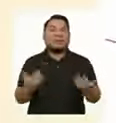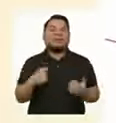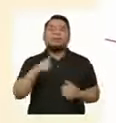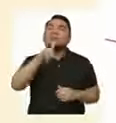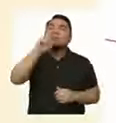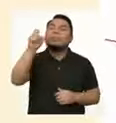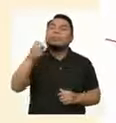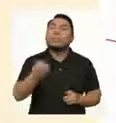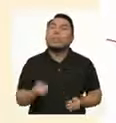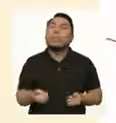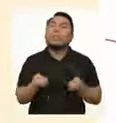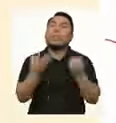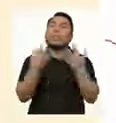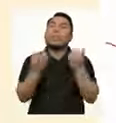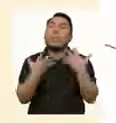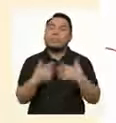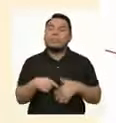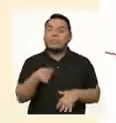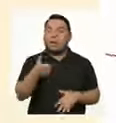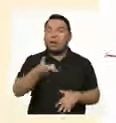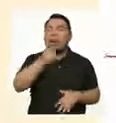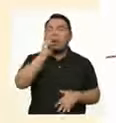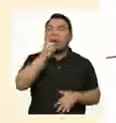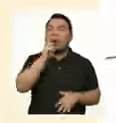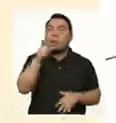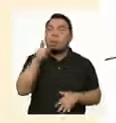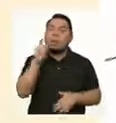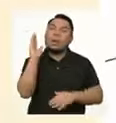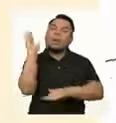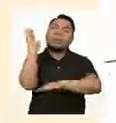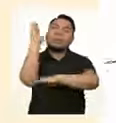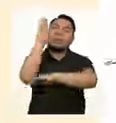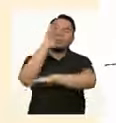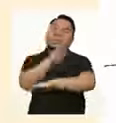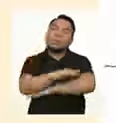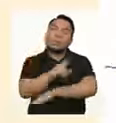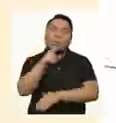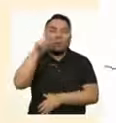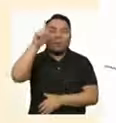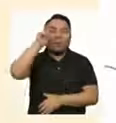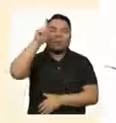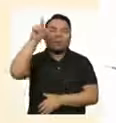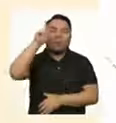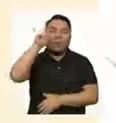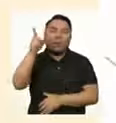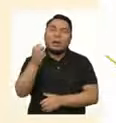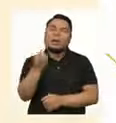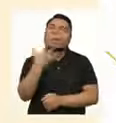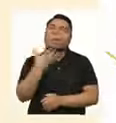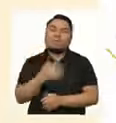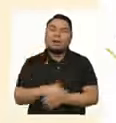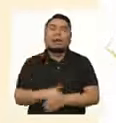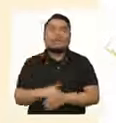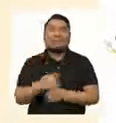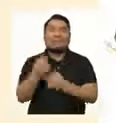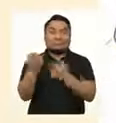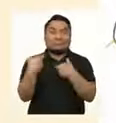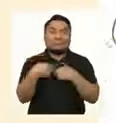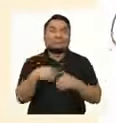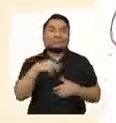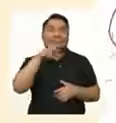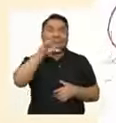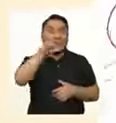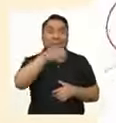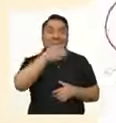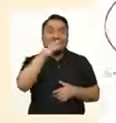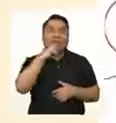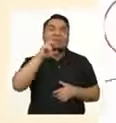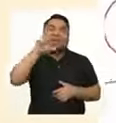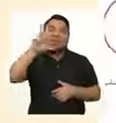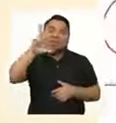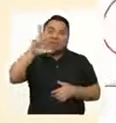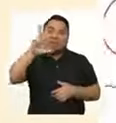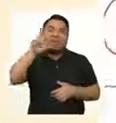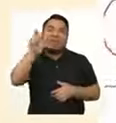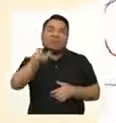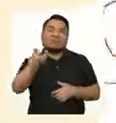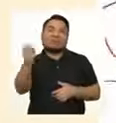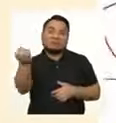vasos con agua bebes al día? Y en la tabla de conteo tenemos que 3 vasos, tenemos 3